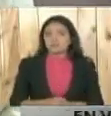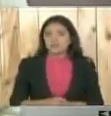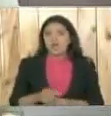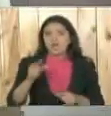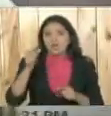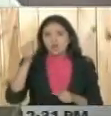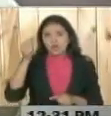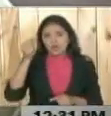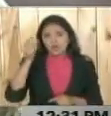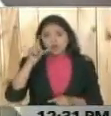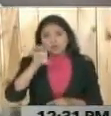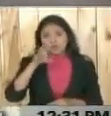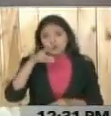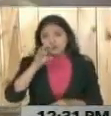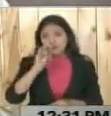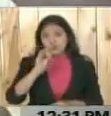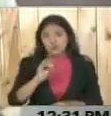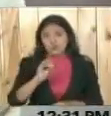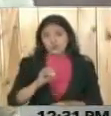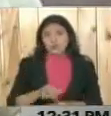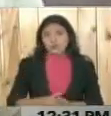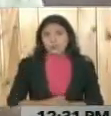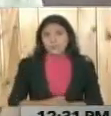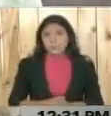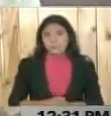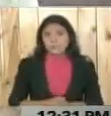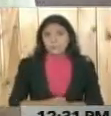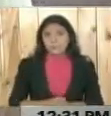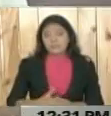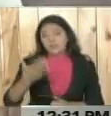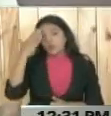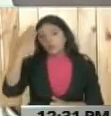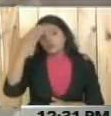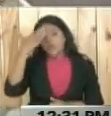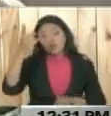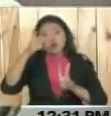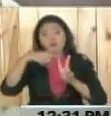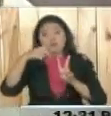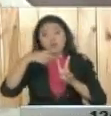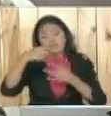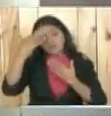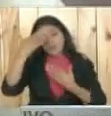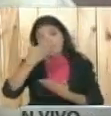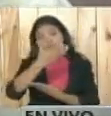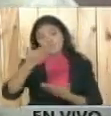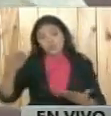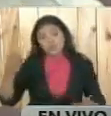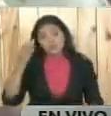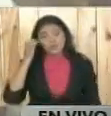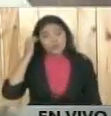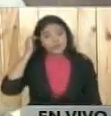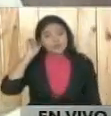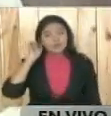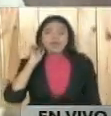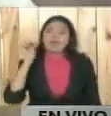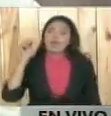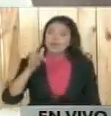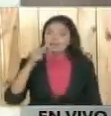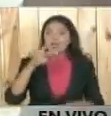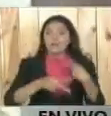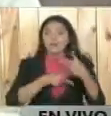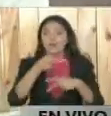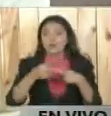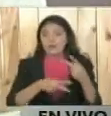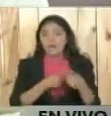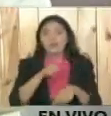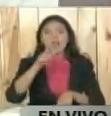no te pares. Estamos al aire por Venezolana de Televisión, señor presidente. Bueno, un saludo por Venezolana de Televisión. Bueno, este programa, La Hora